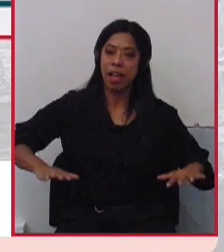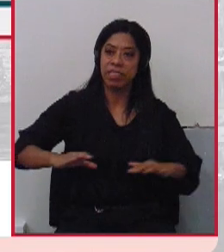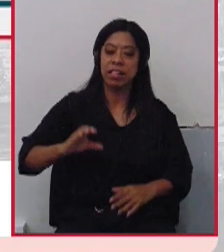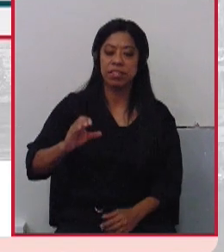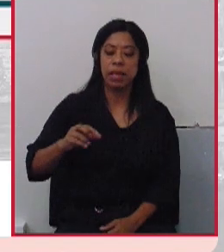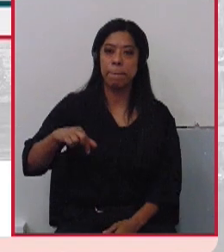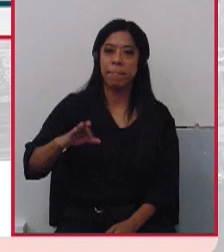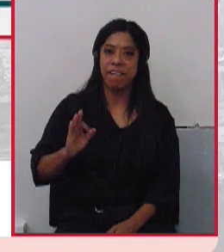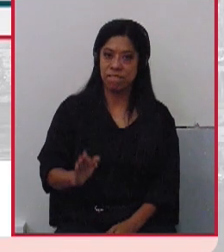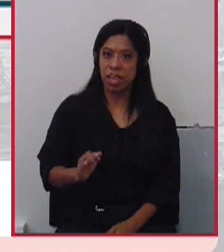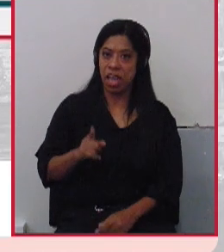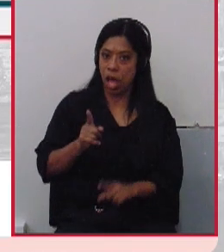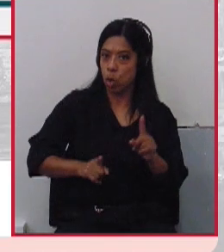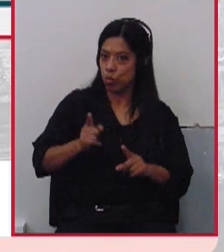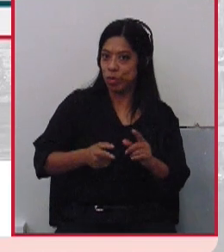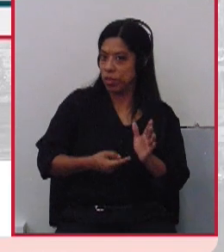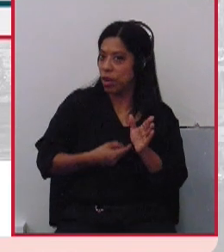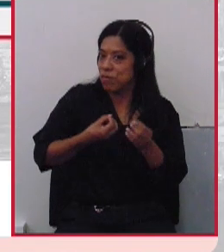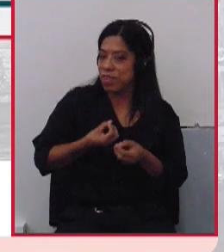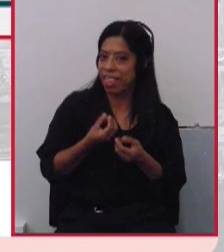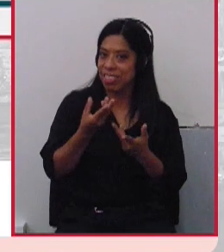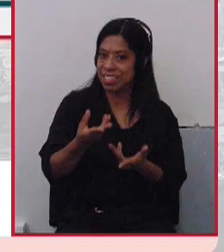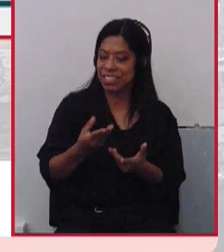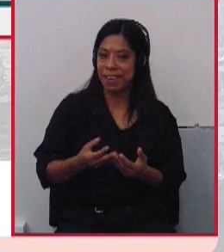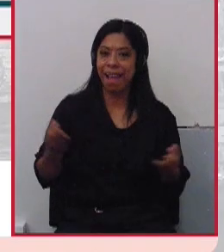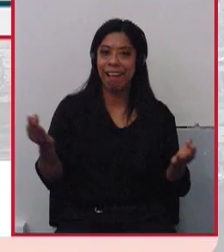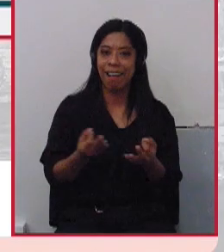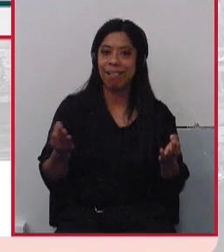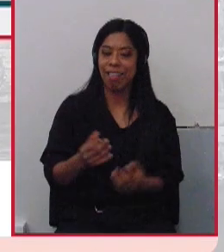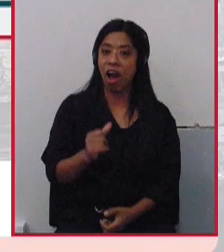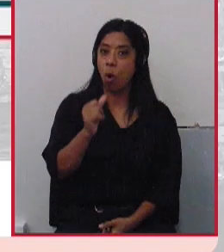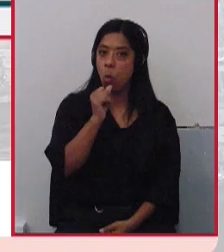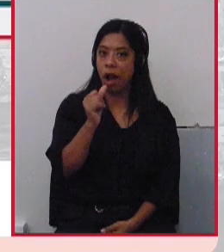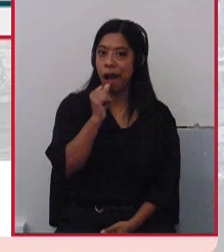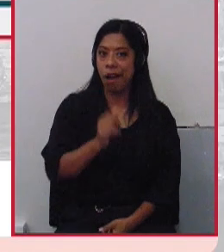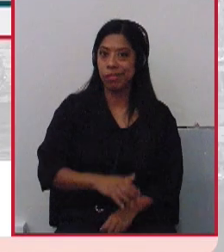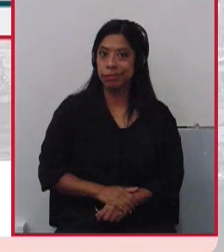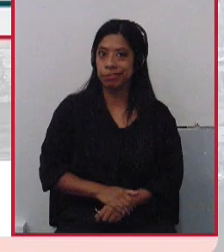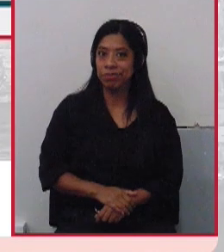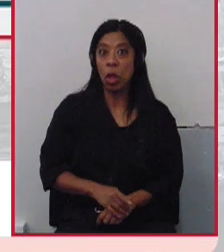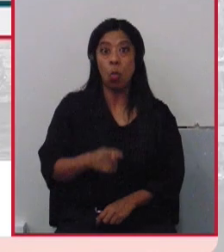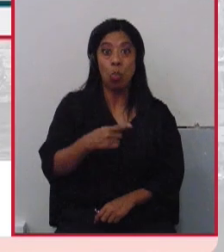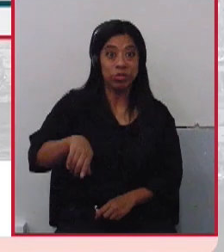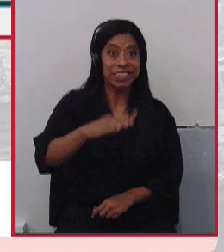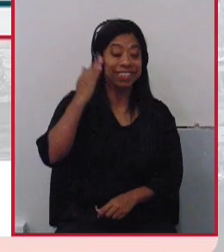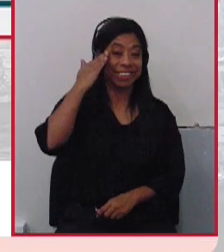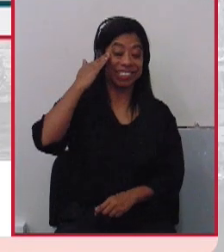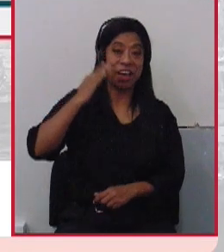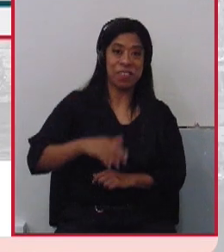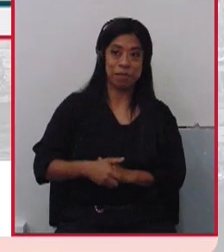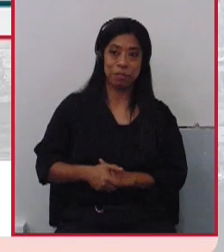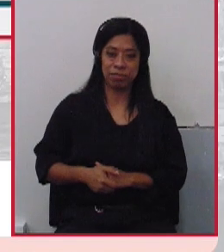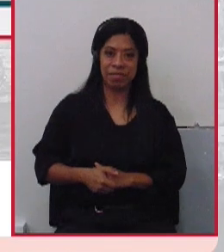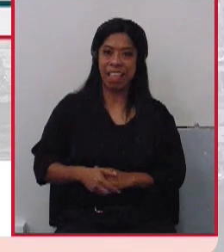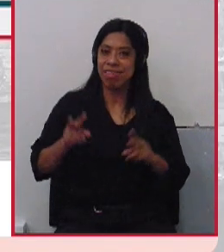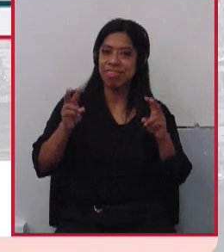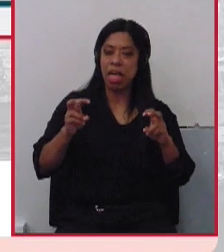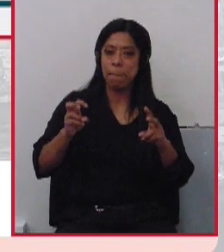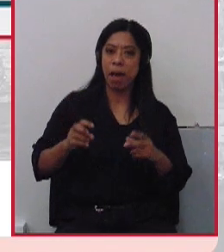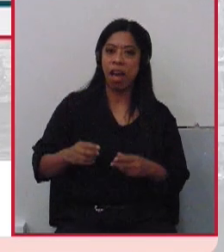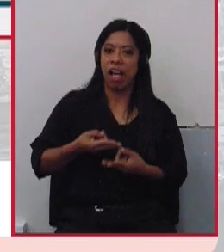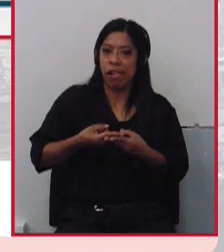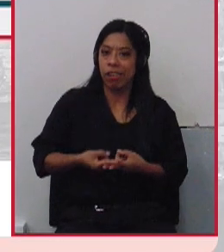Algunos desafíos que les voy a comentar, el tema de la calidad del agua. Ustedes habrán visto el tema del tonelaje,